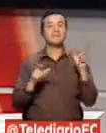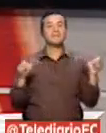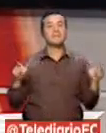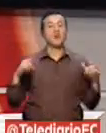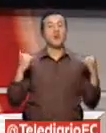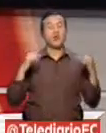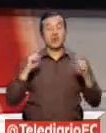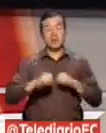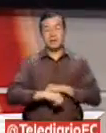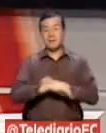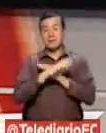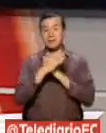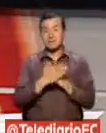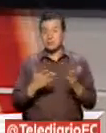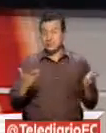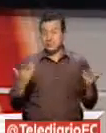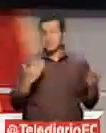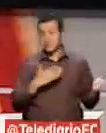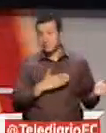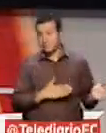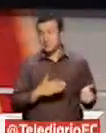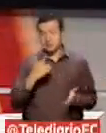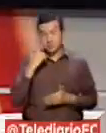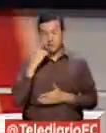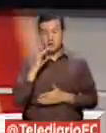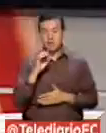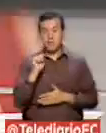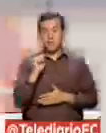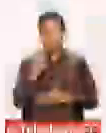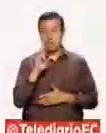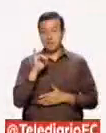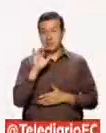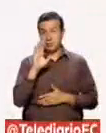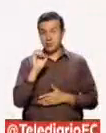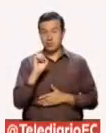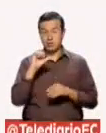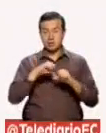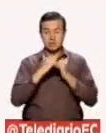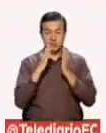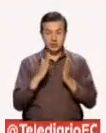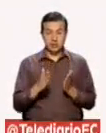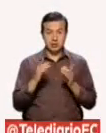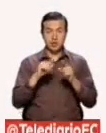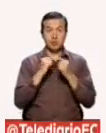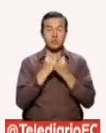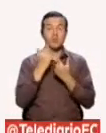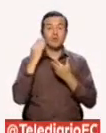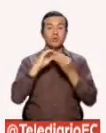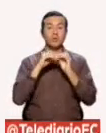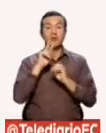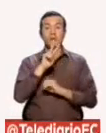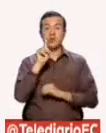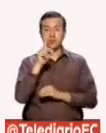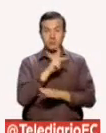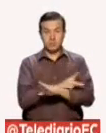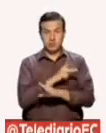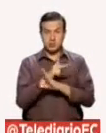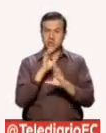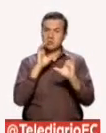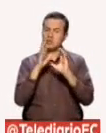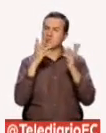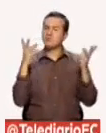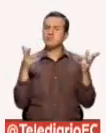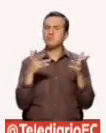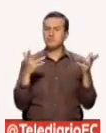de esta mañana en Primera Impresión: Fabricio Villamar, asambleísta de Creo por Pichincha. Con él vamos a hablar sobre